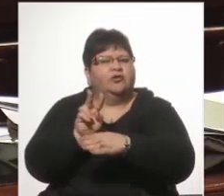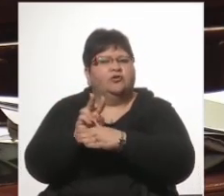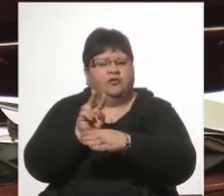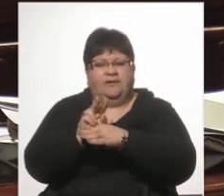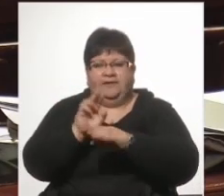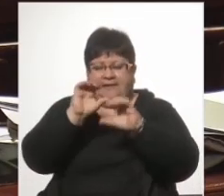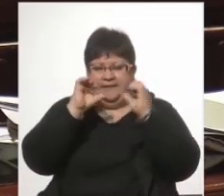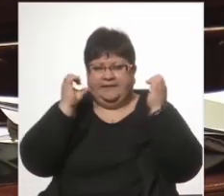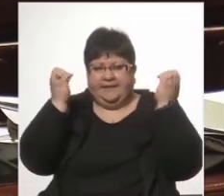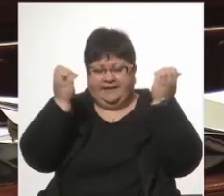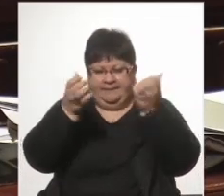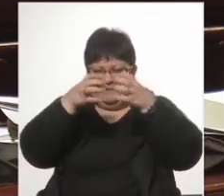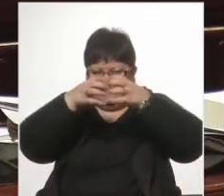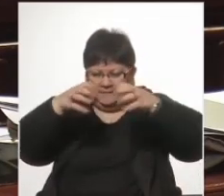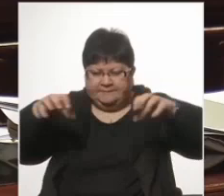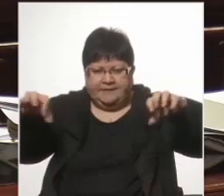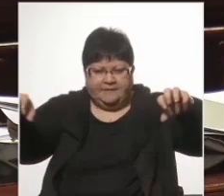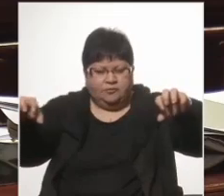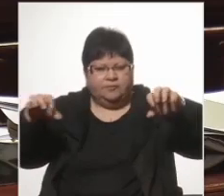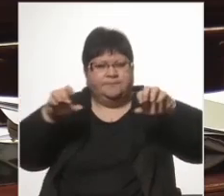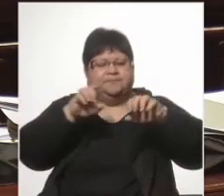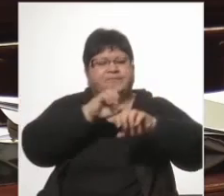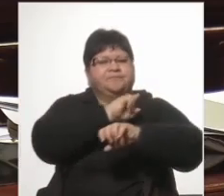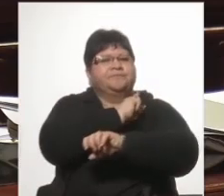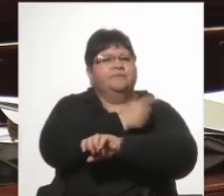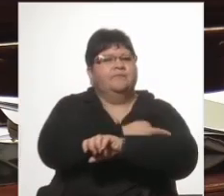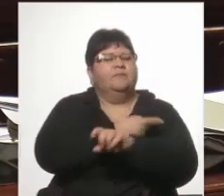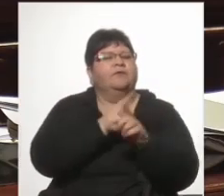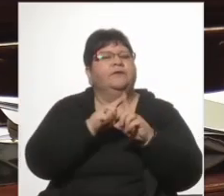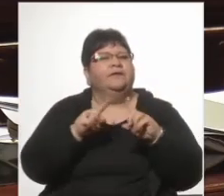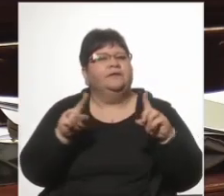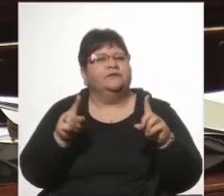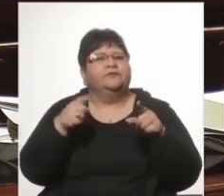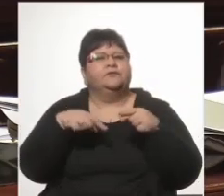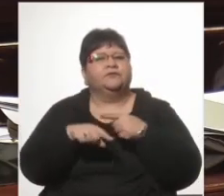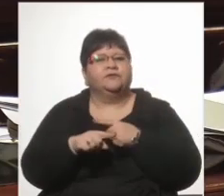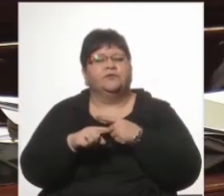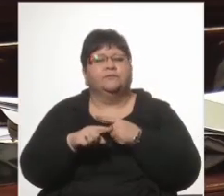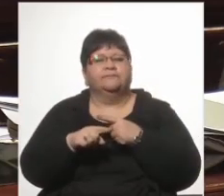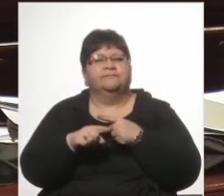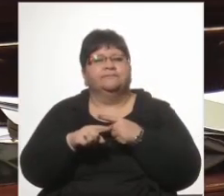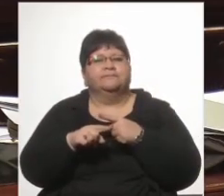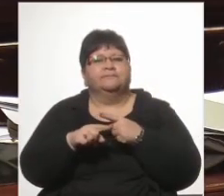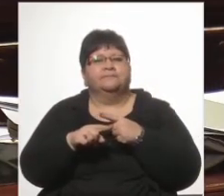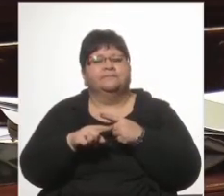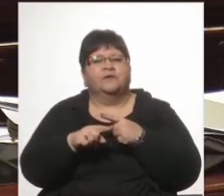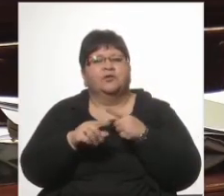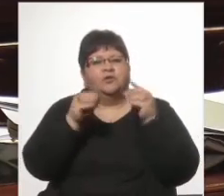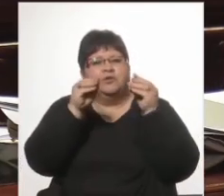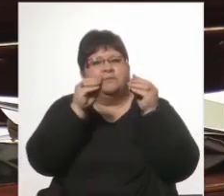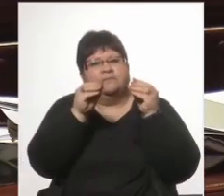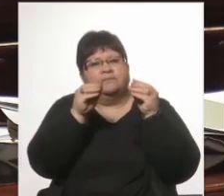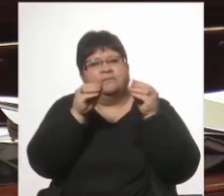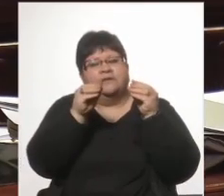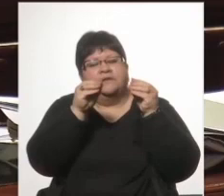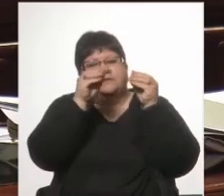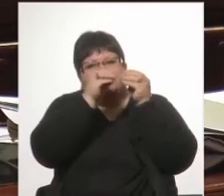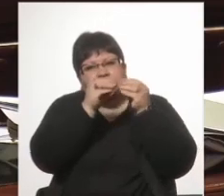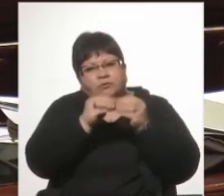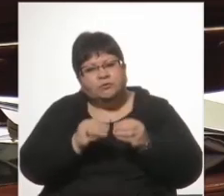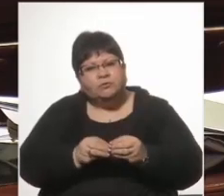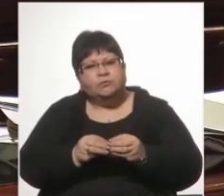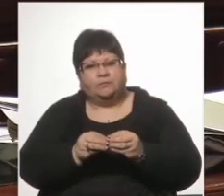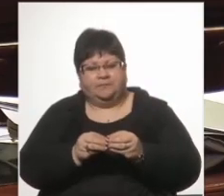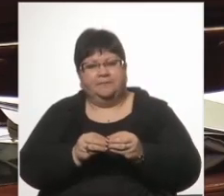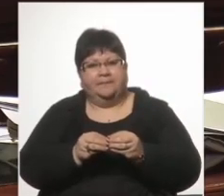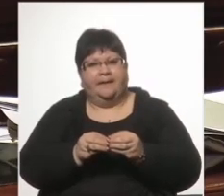poderes, sino ejercicio de competencias constitucionales expresas. Ante la pregunta de si es constitucionalmente válido que un